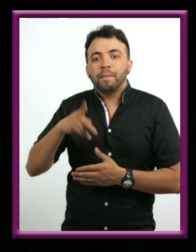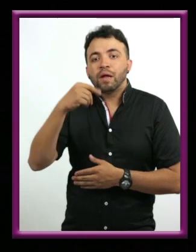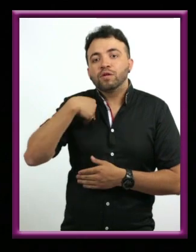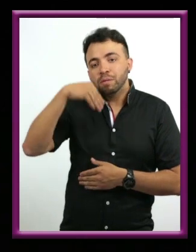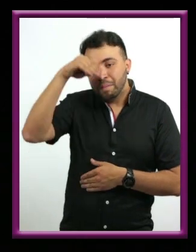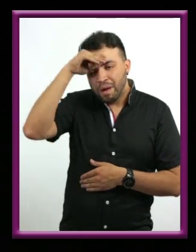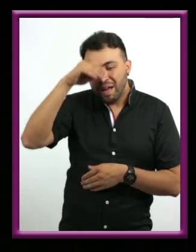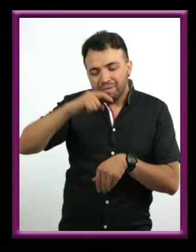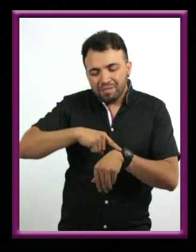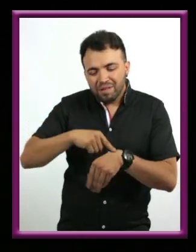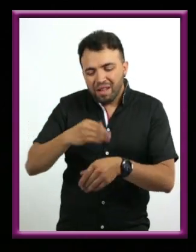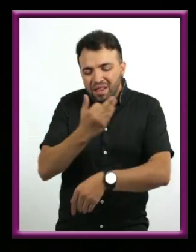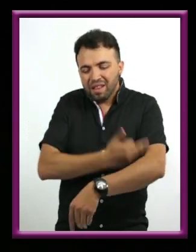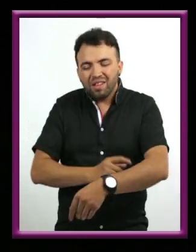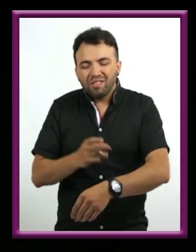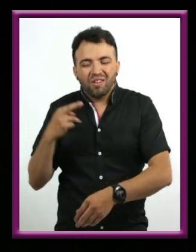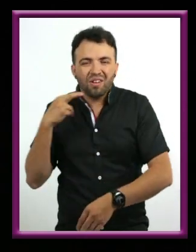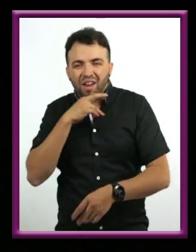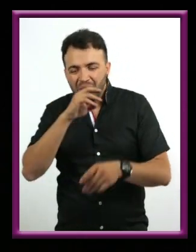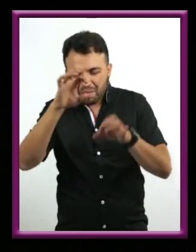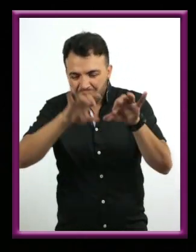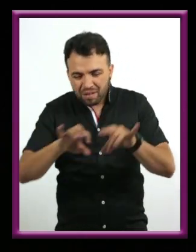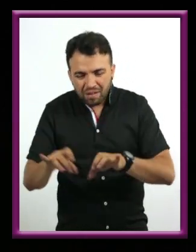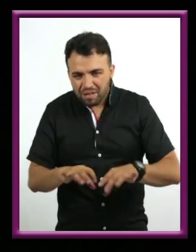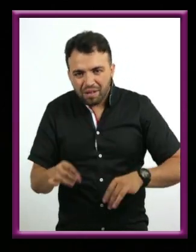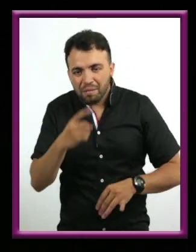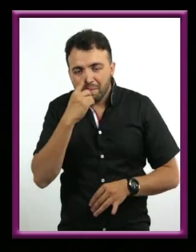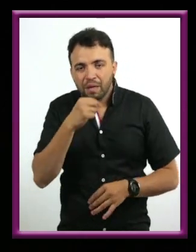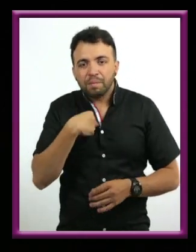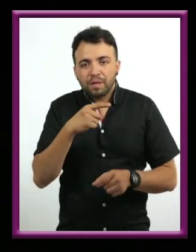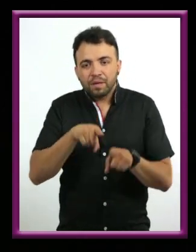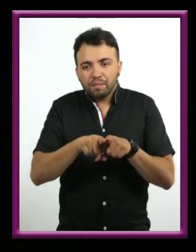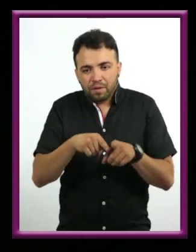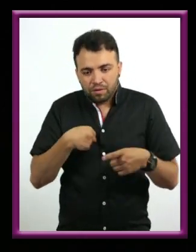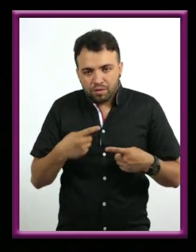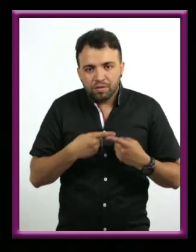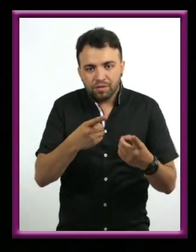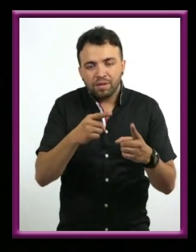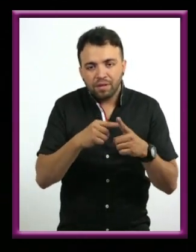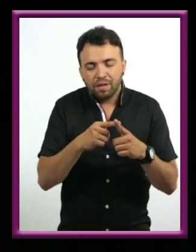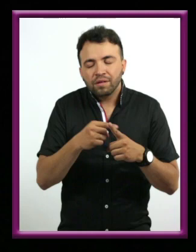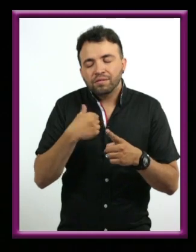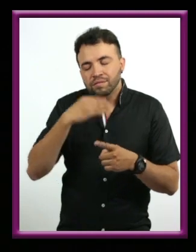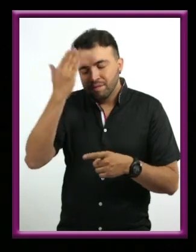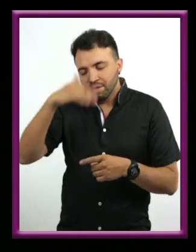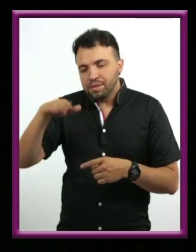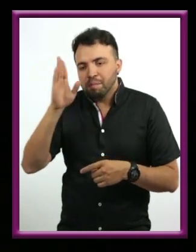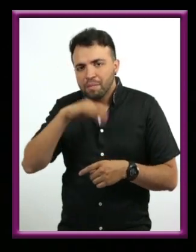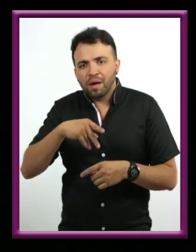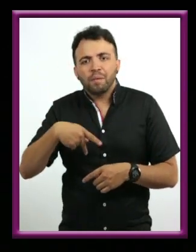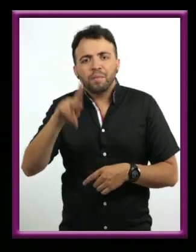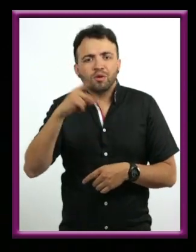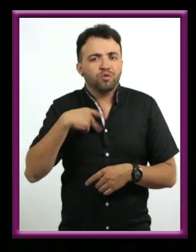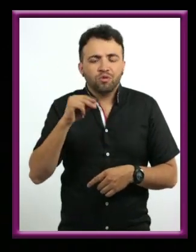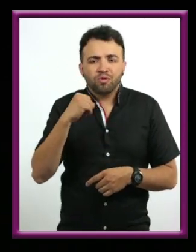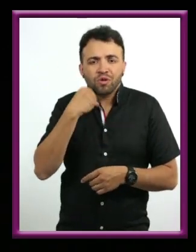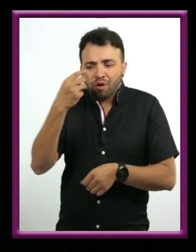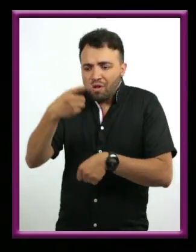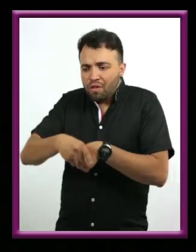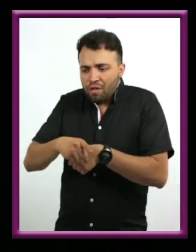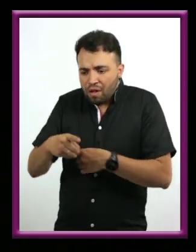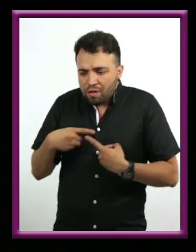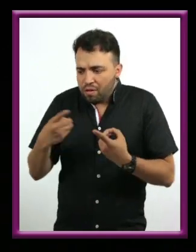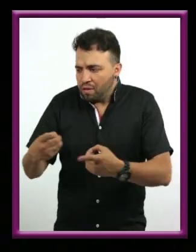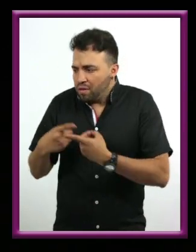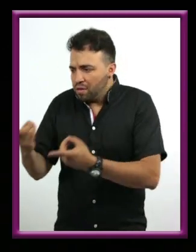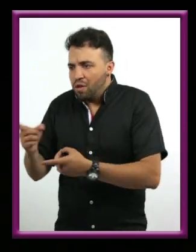para no perder tiempo se me hizo fácil prender la computadora para bajar las letras de las canciones que necesitaba mi hermana. Nada más, sí, estuvo mal. Pero mi intención no era